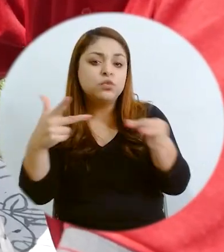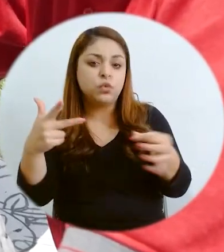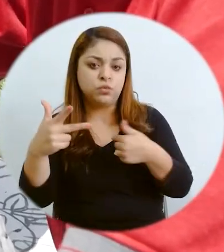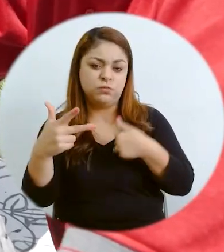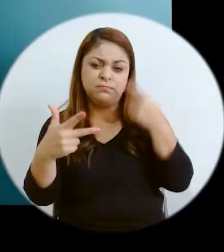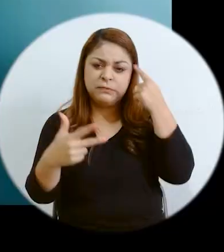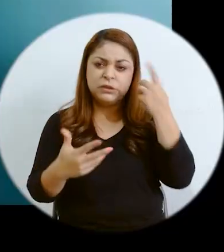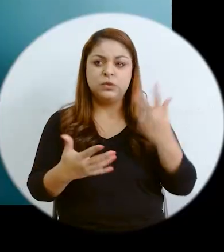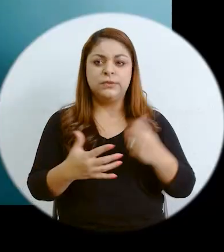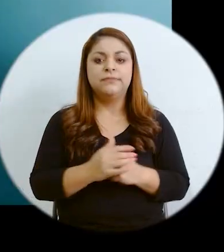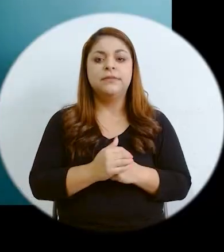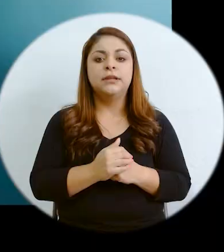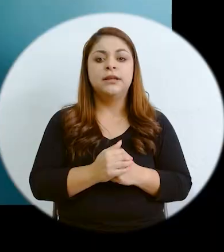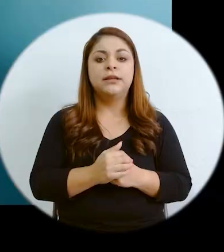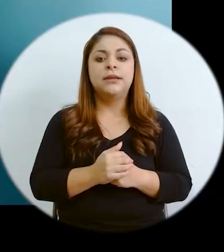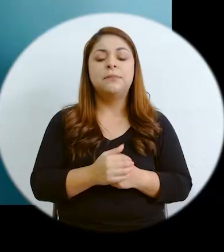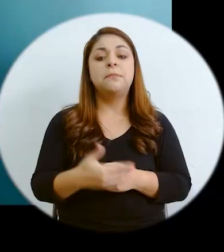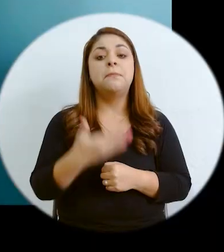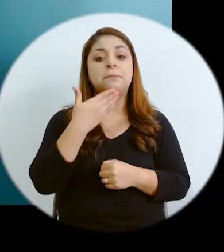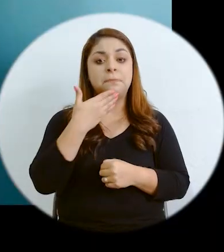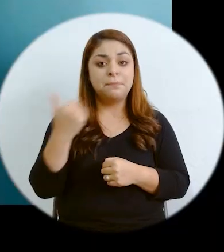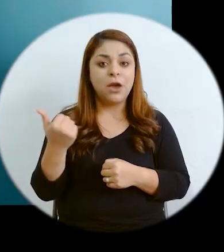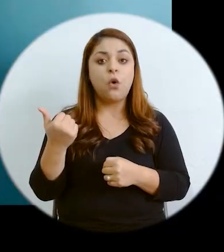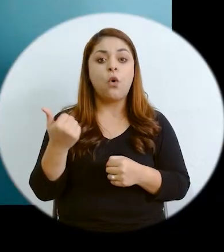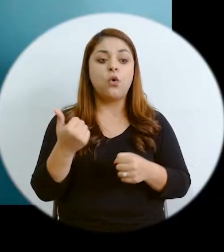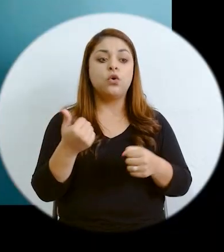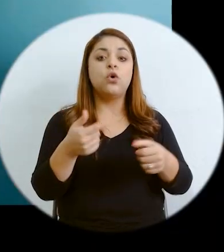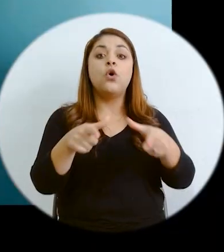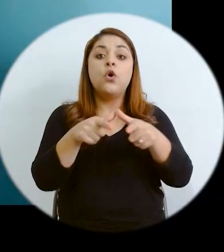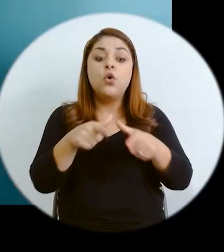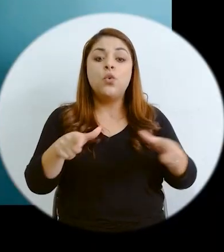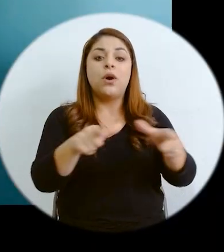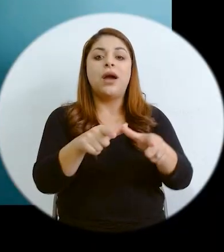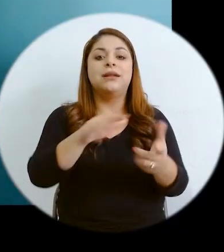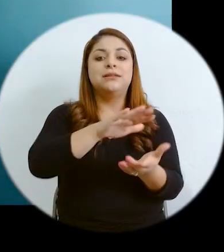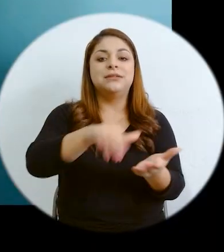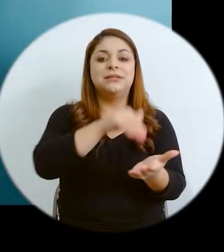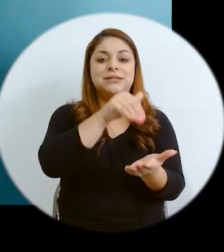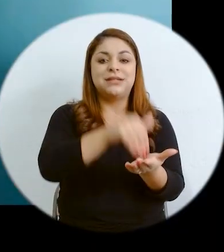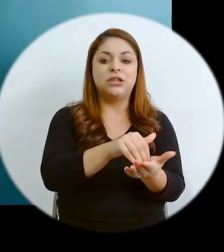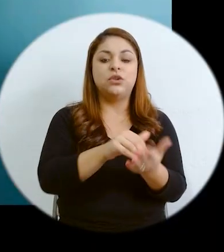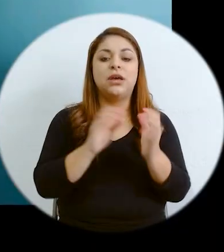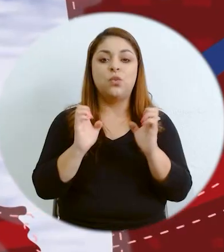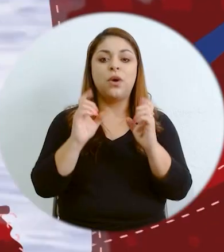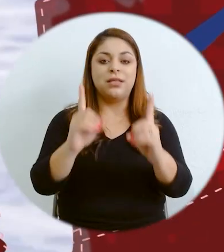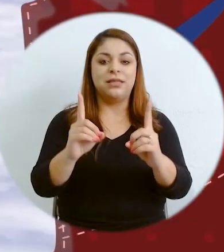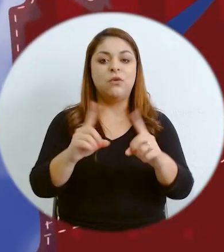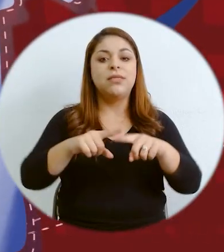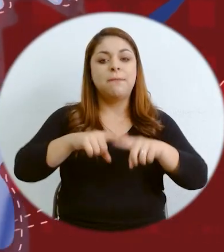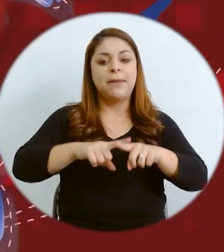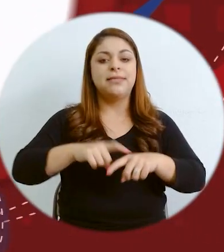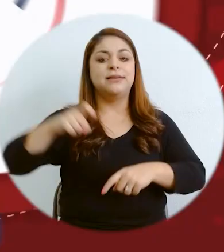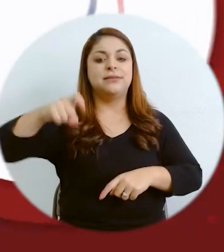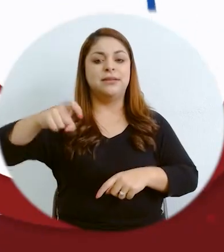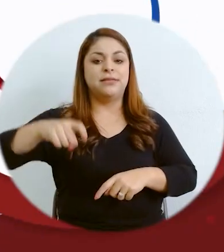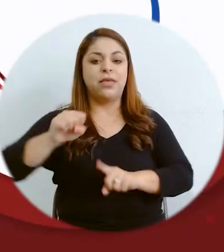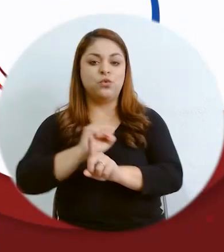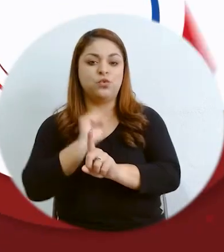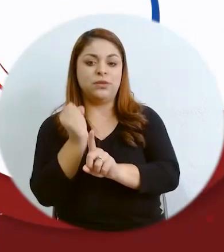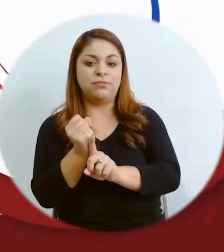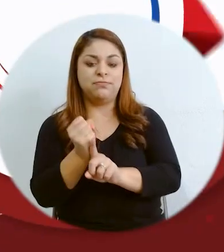es posicionar mejor los centros educativos en relación a las demandas.